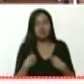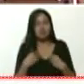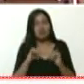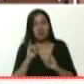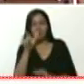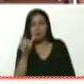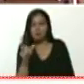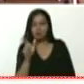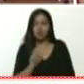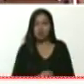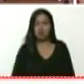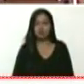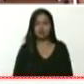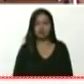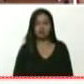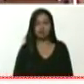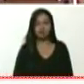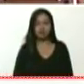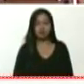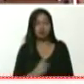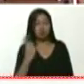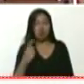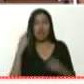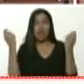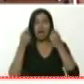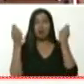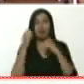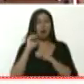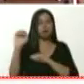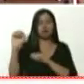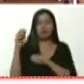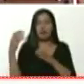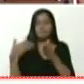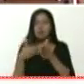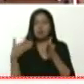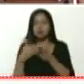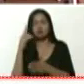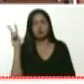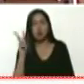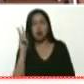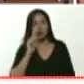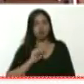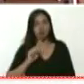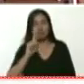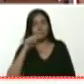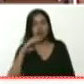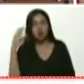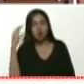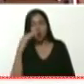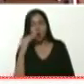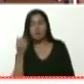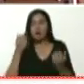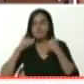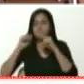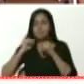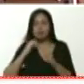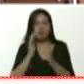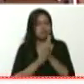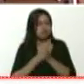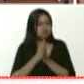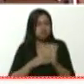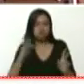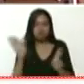Vélez. No solo es la campaña en contra de Venezuela, en contra de Maduro, es que desde Colombia se preparan actos